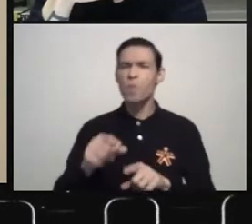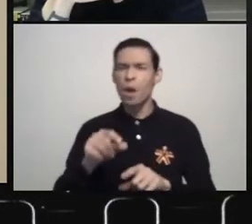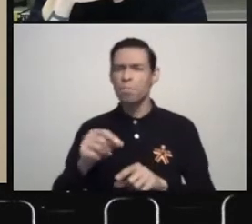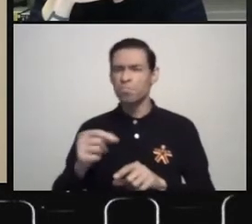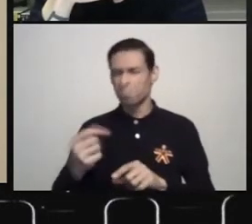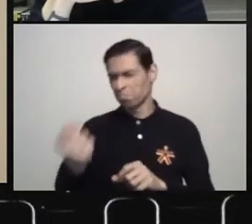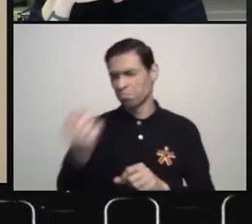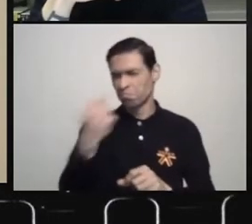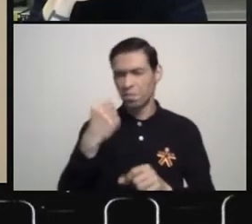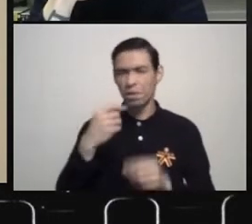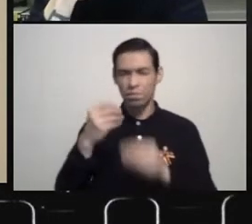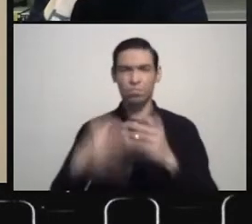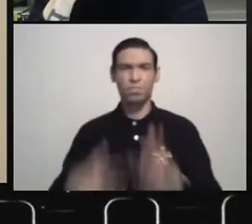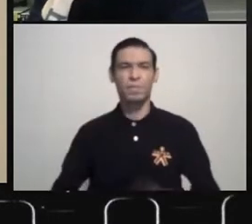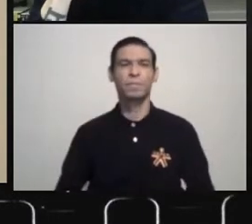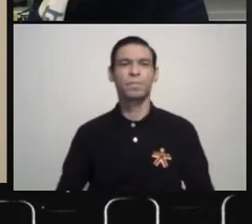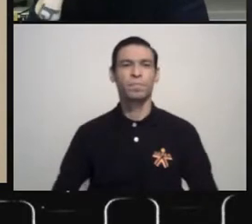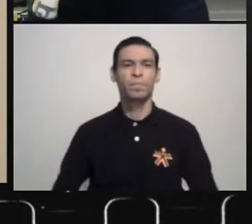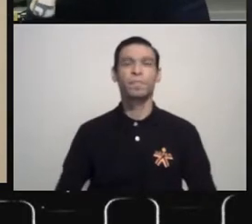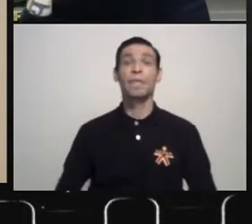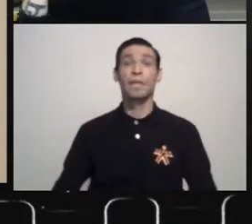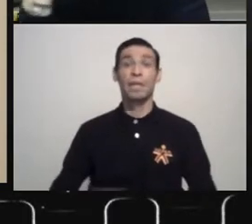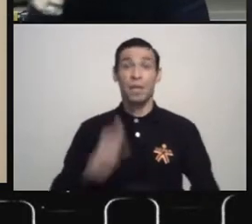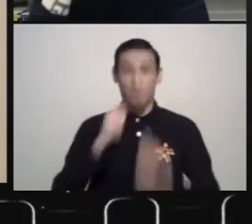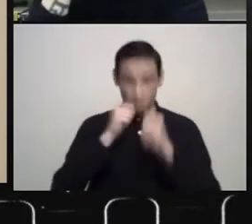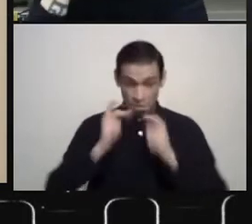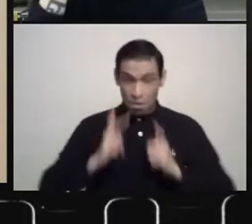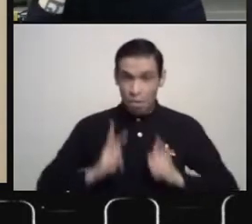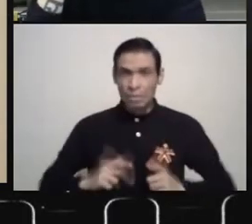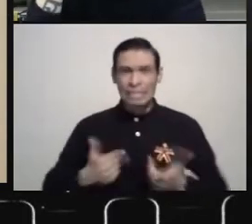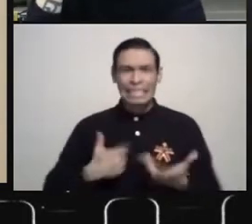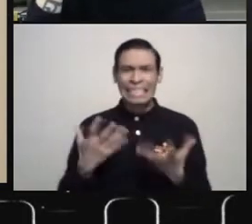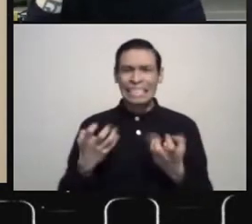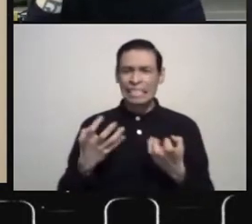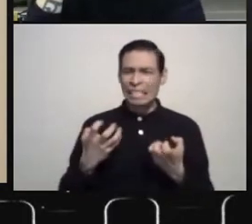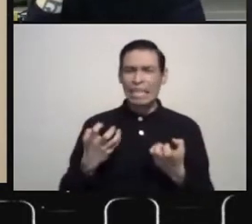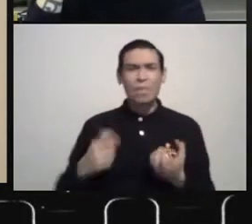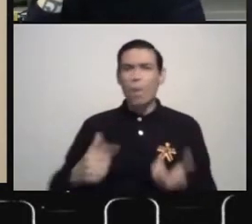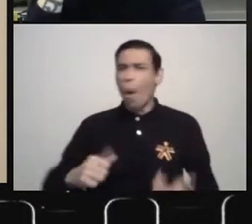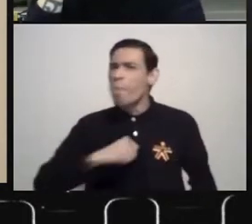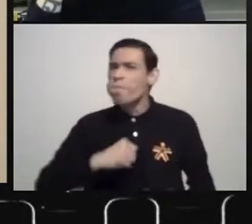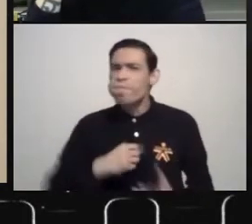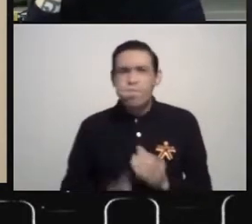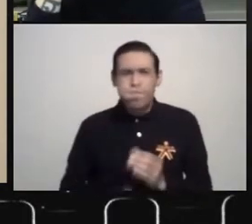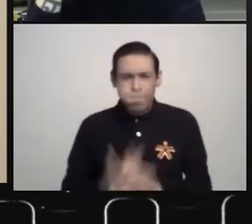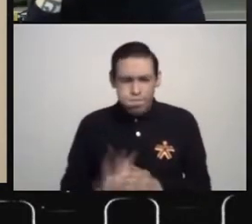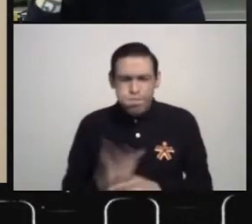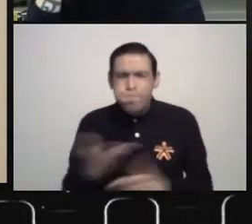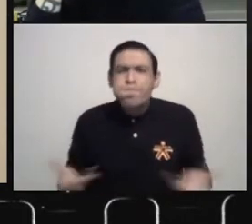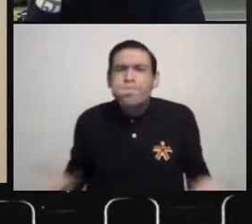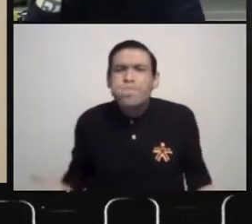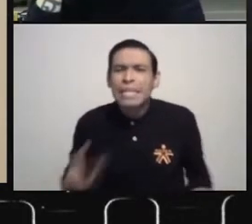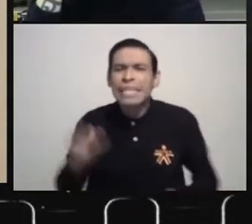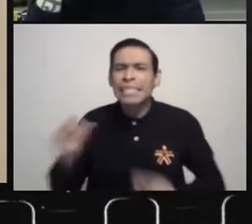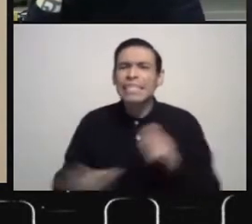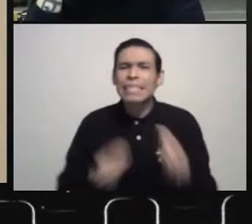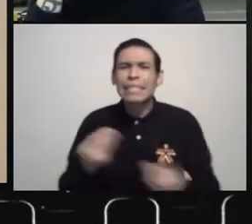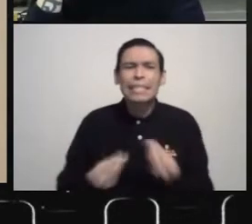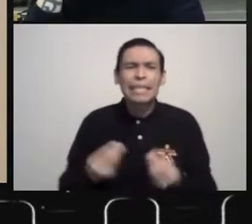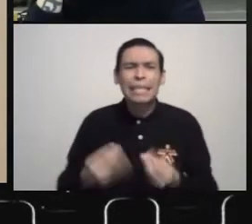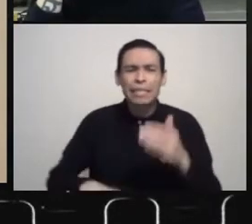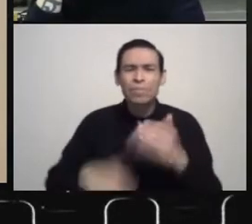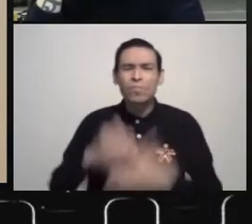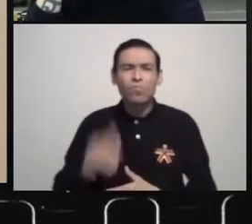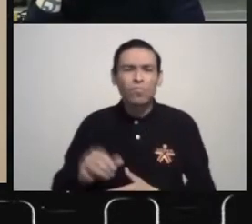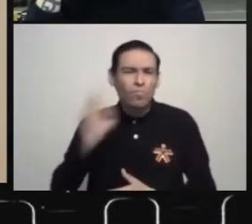pregunta cómo una persona entusiasta pero sin nada de recursos puede ahondar en el mundo de los audiovisuales y morir en el intento. ¿Qué consejo le daría? Poco conectado